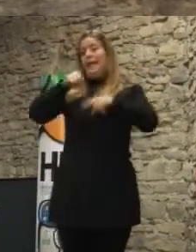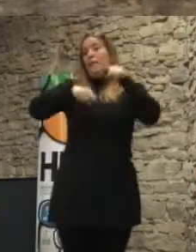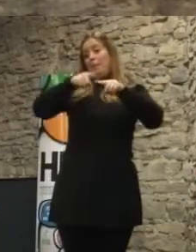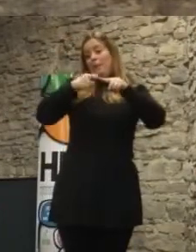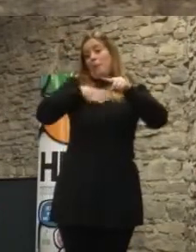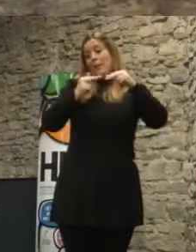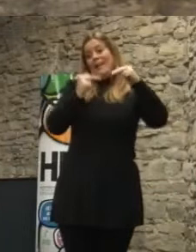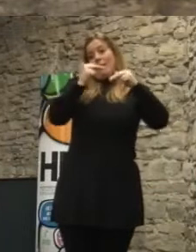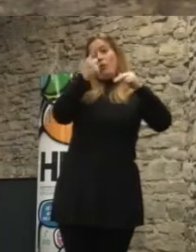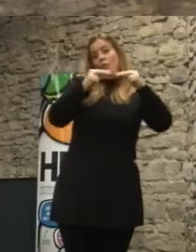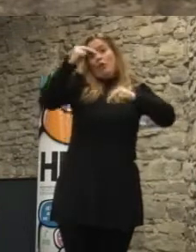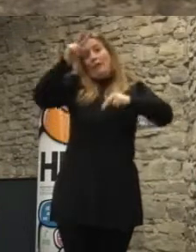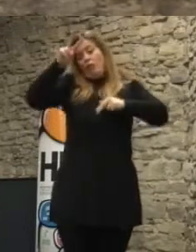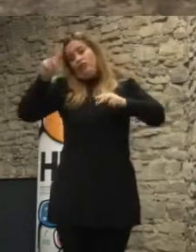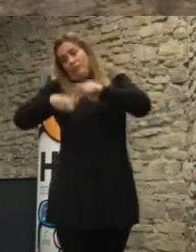¿no?